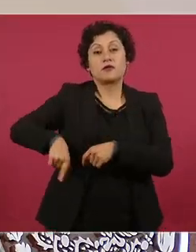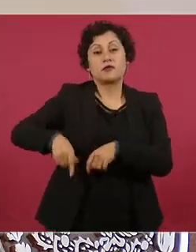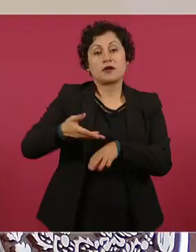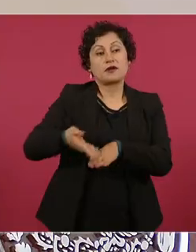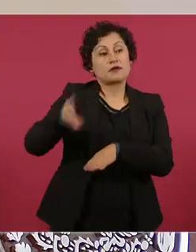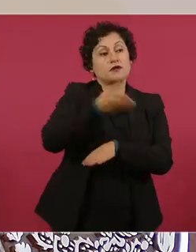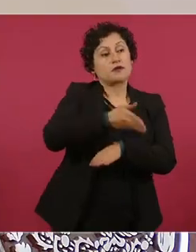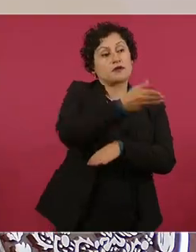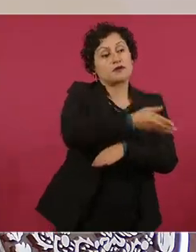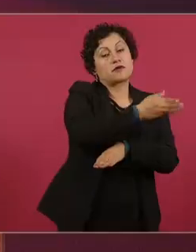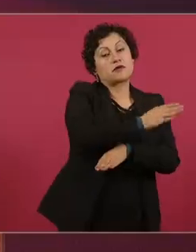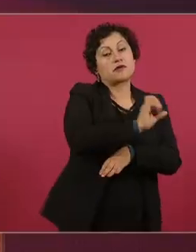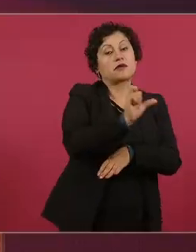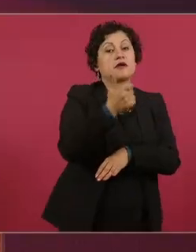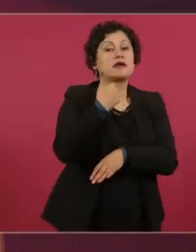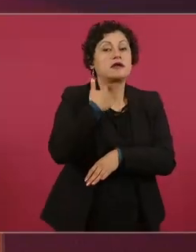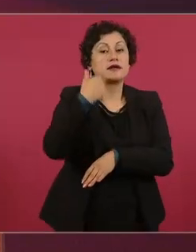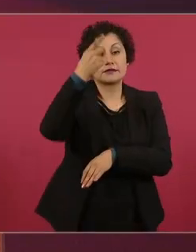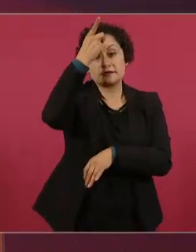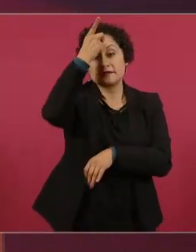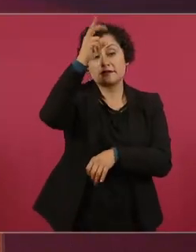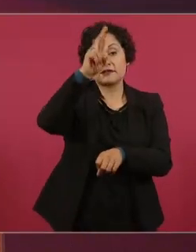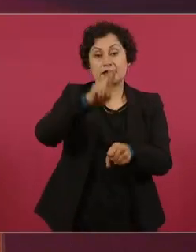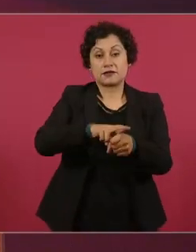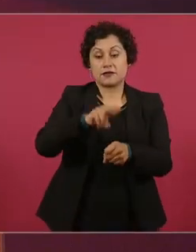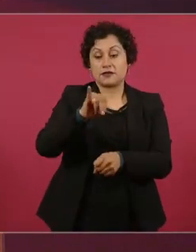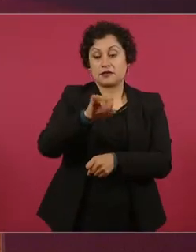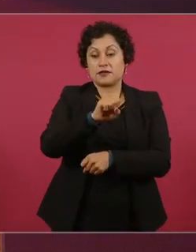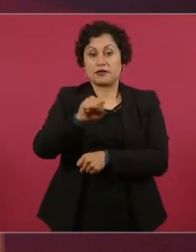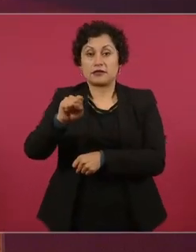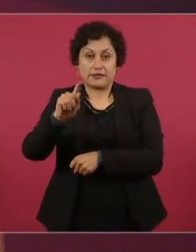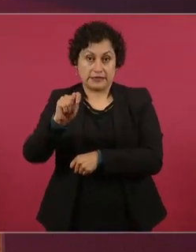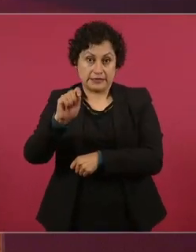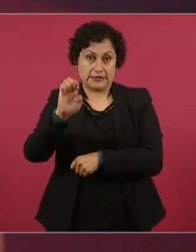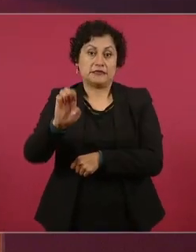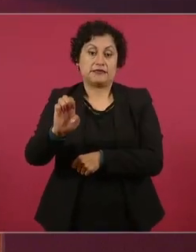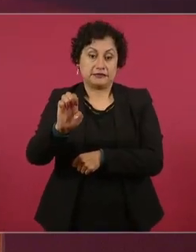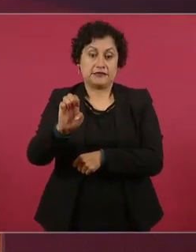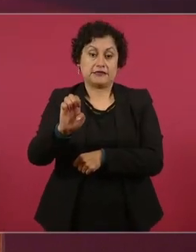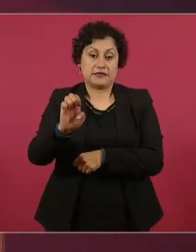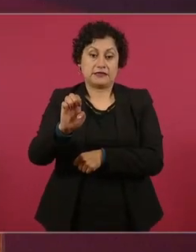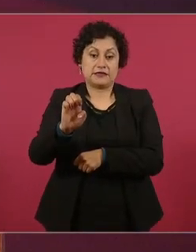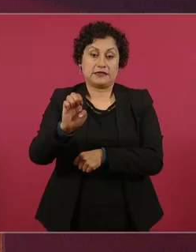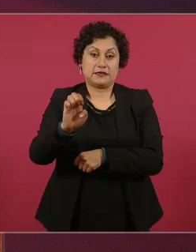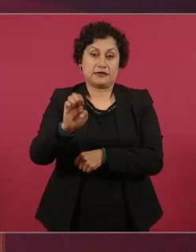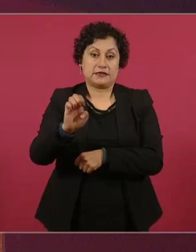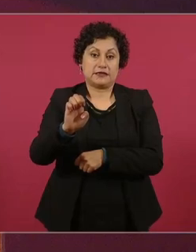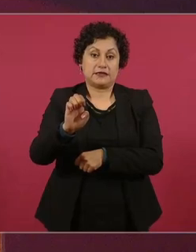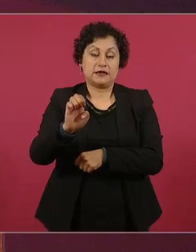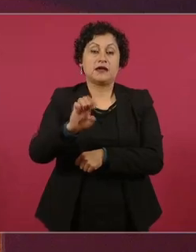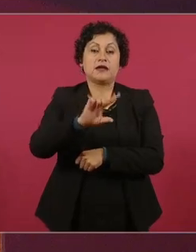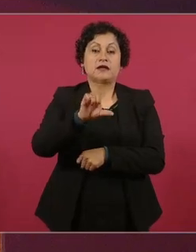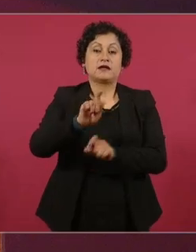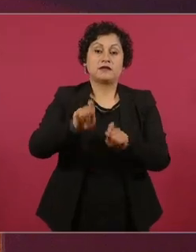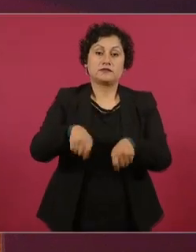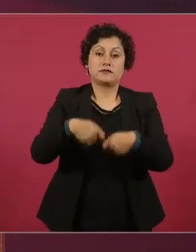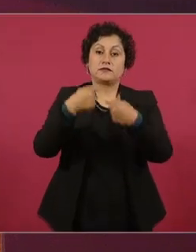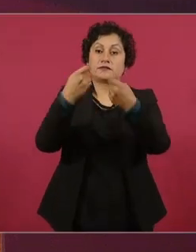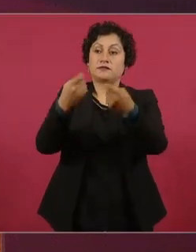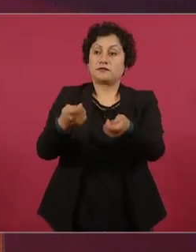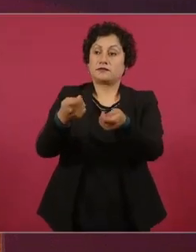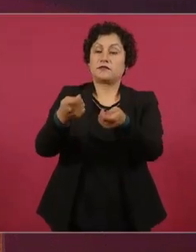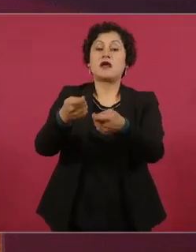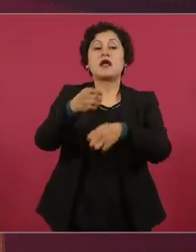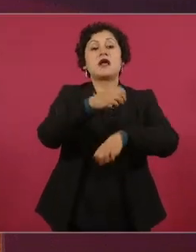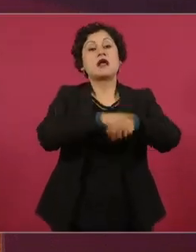directivos del Issste y que ahora están siendo propietarios de empresas que